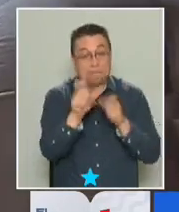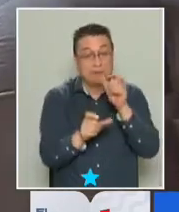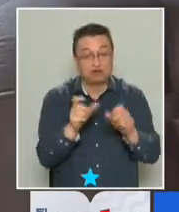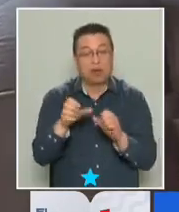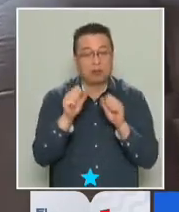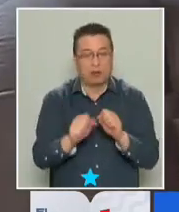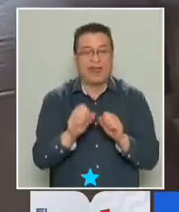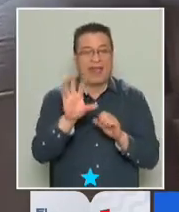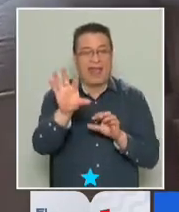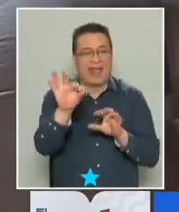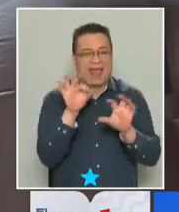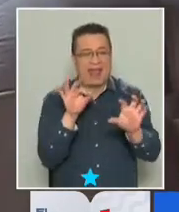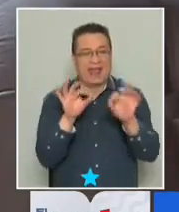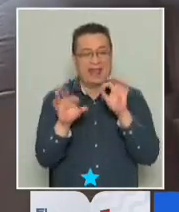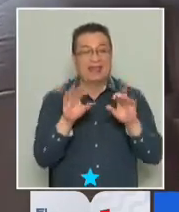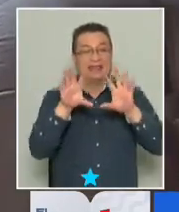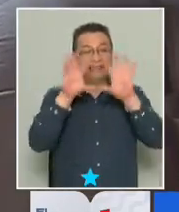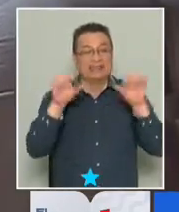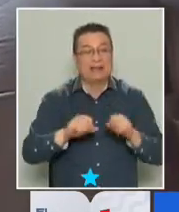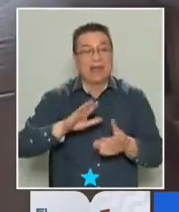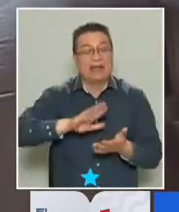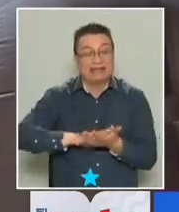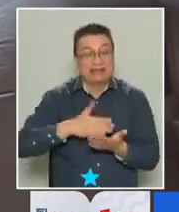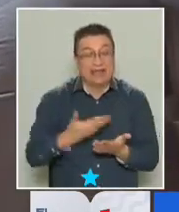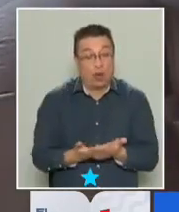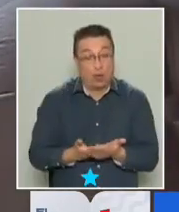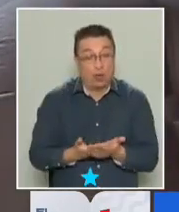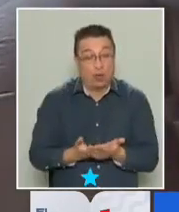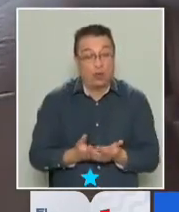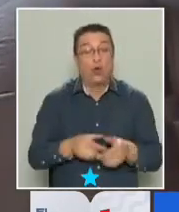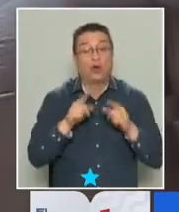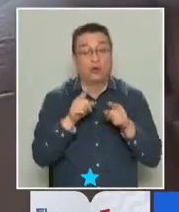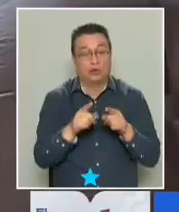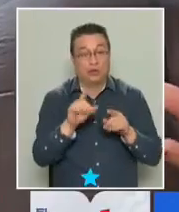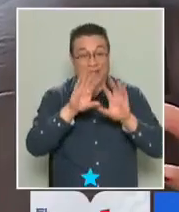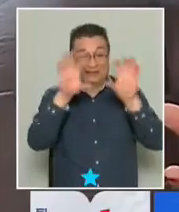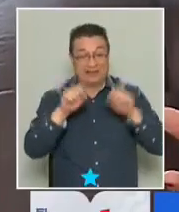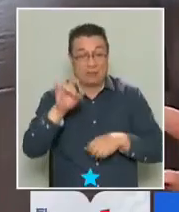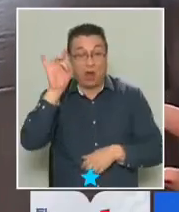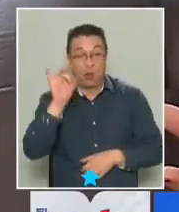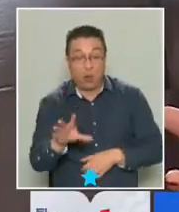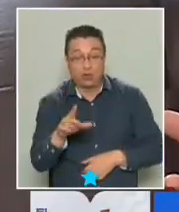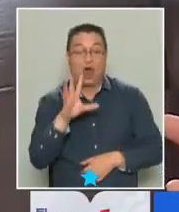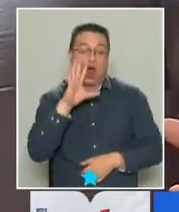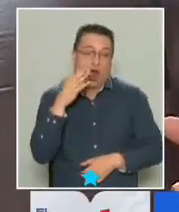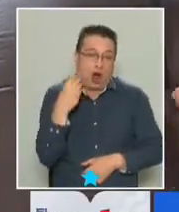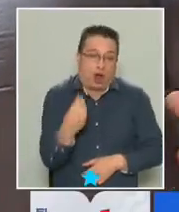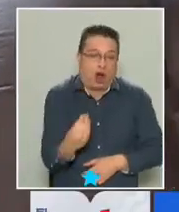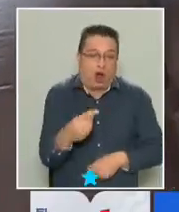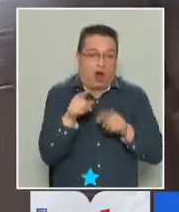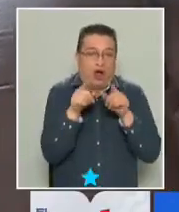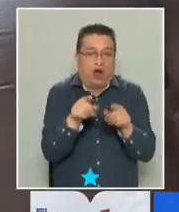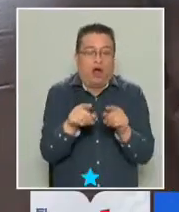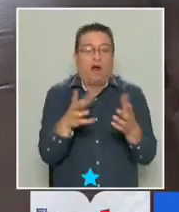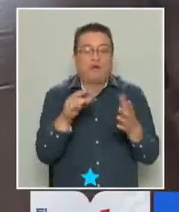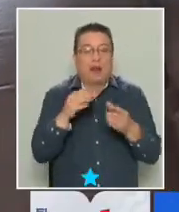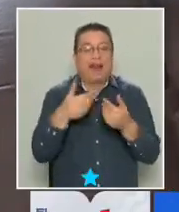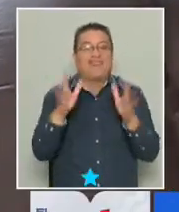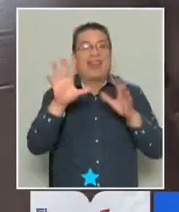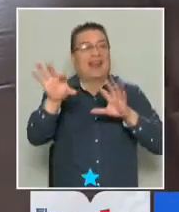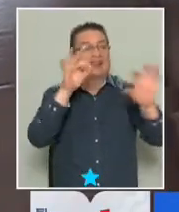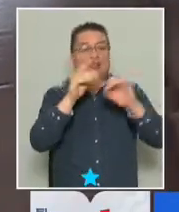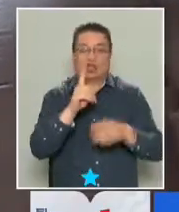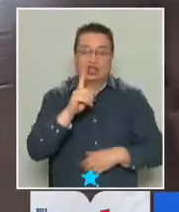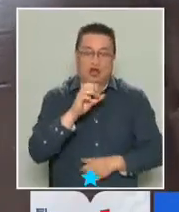elegir el sistema de salud si hay un sistema único evidentemente en la libertad de elección no tiene sentido